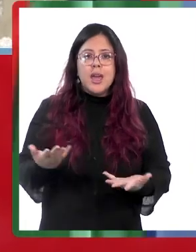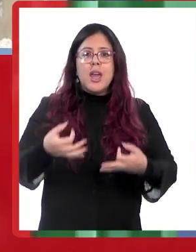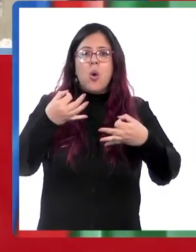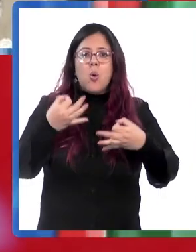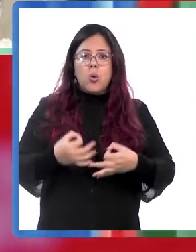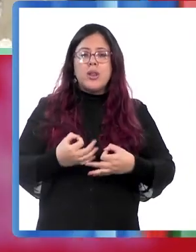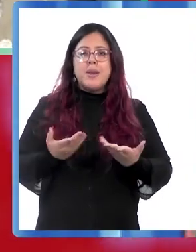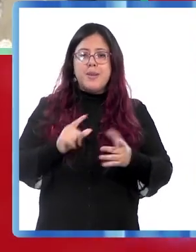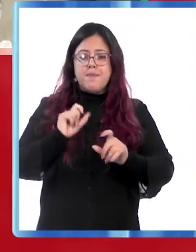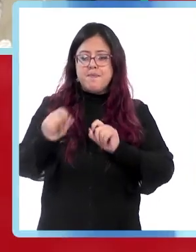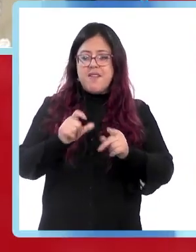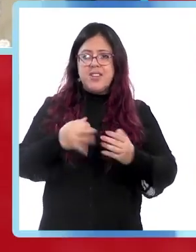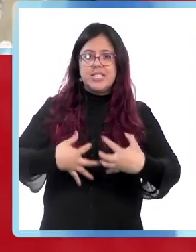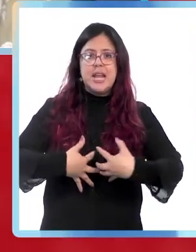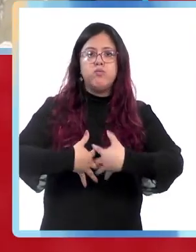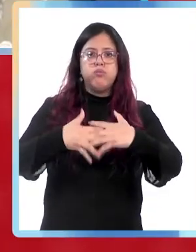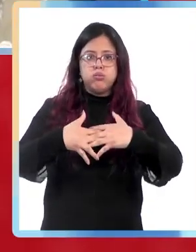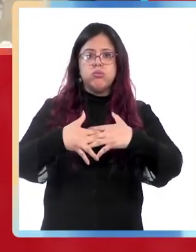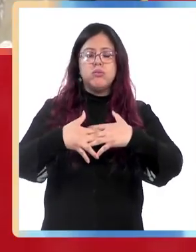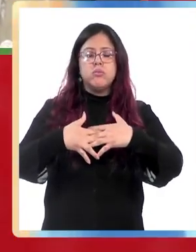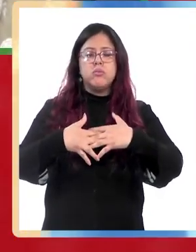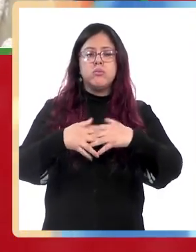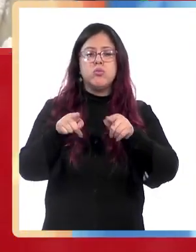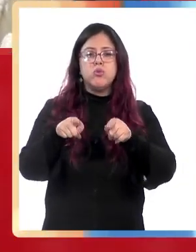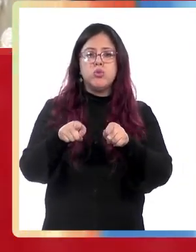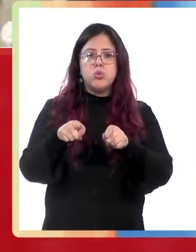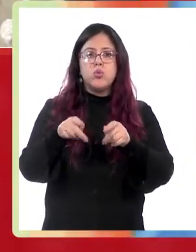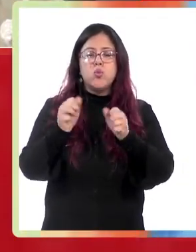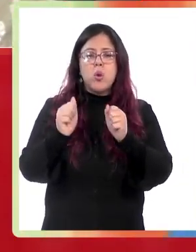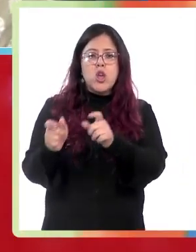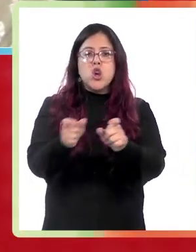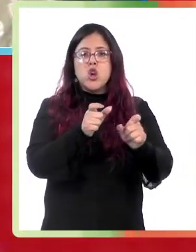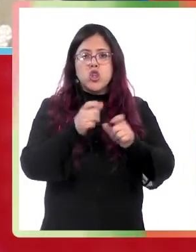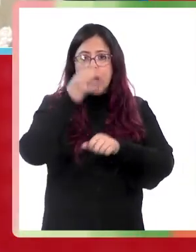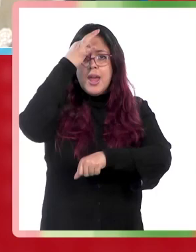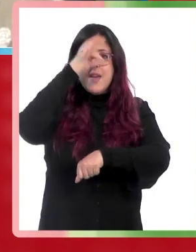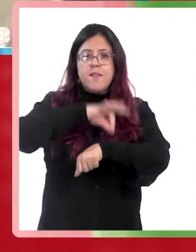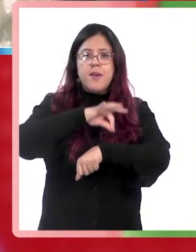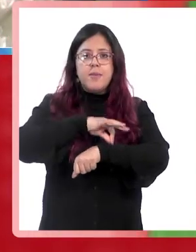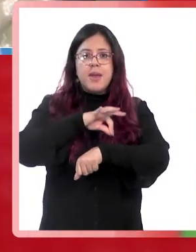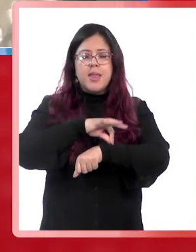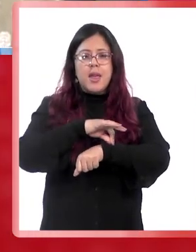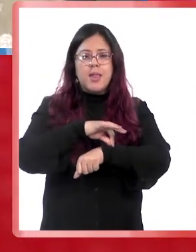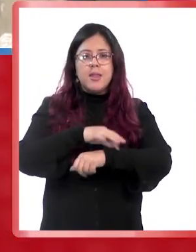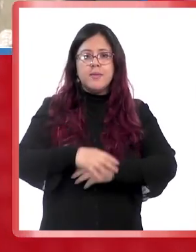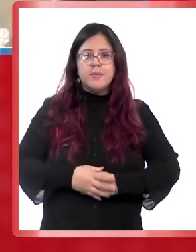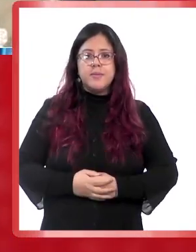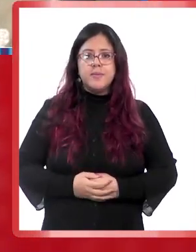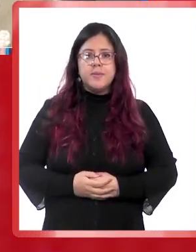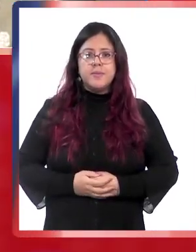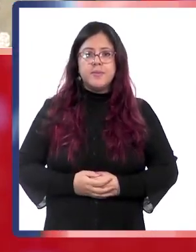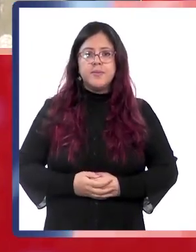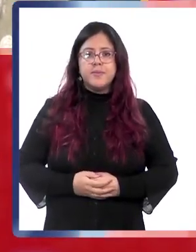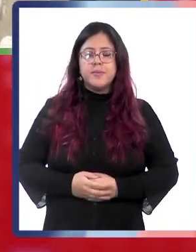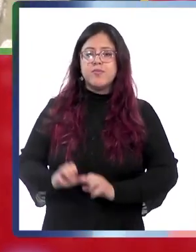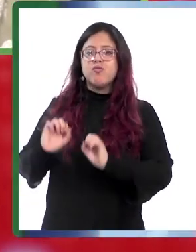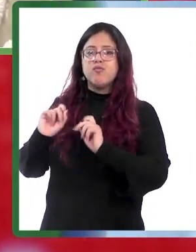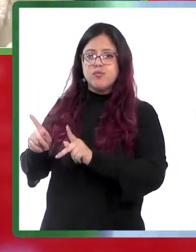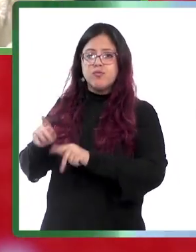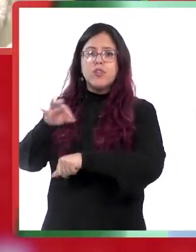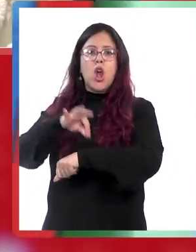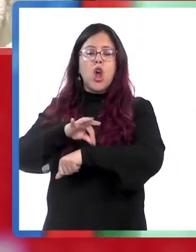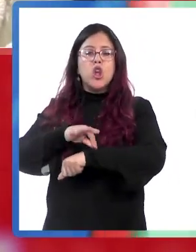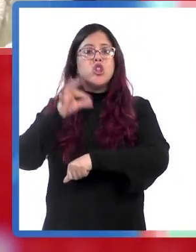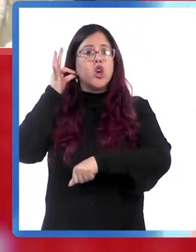a generar la respuesta inmune a través de la vacuna para que tú controles un poco la enfermedad que te está por empezar.